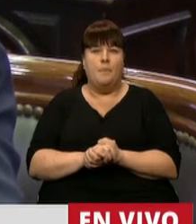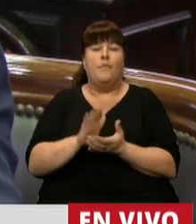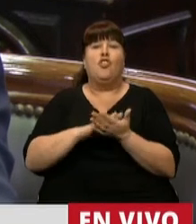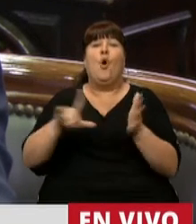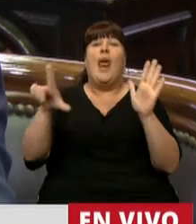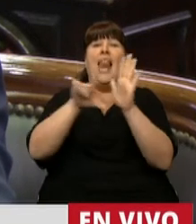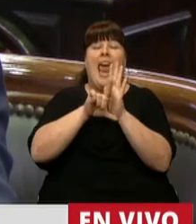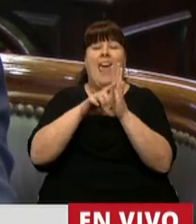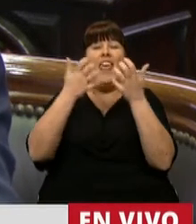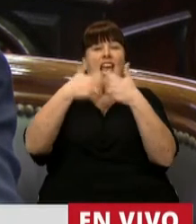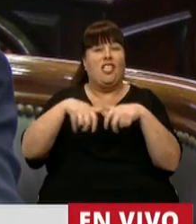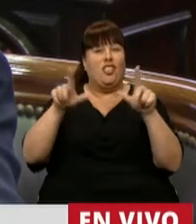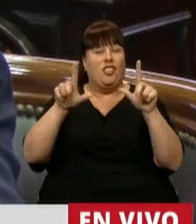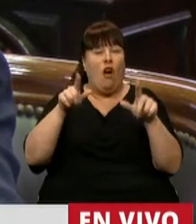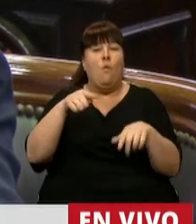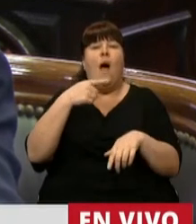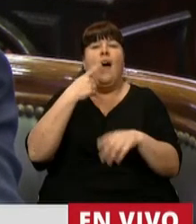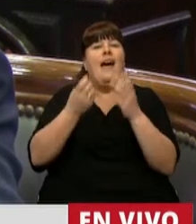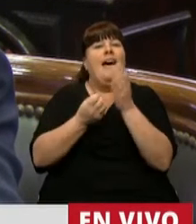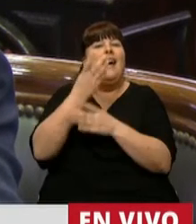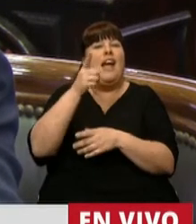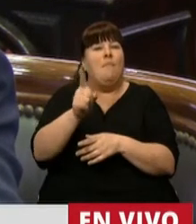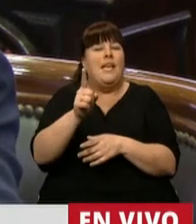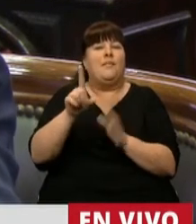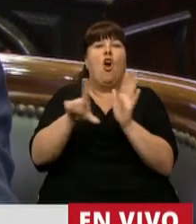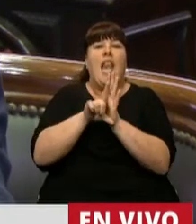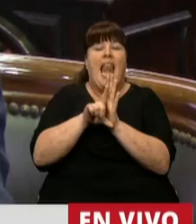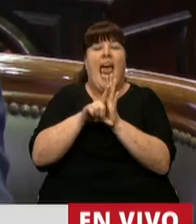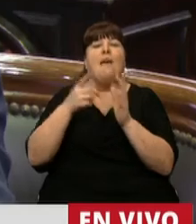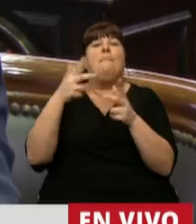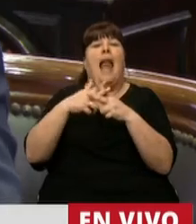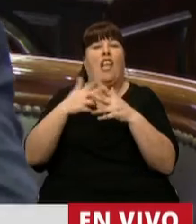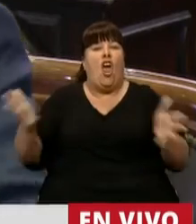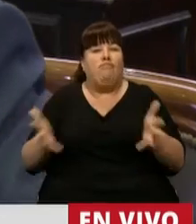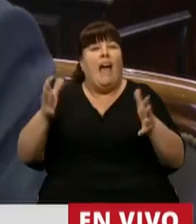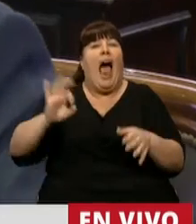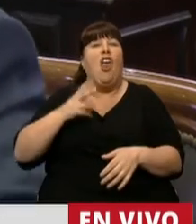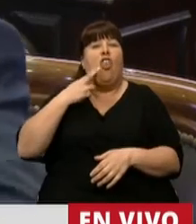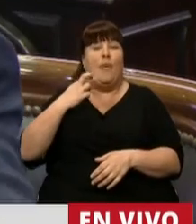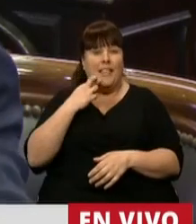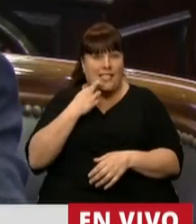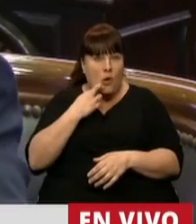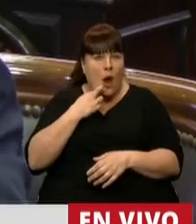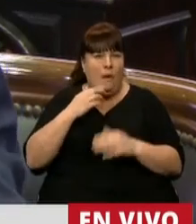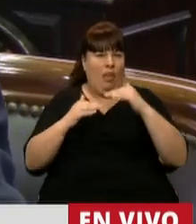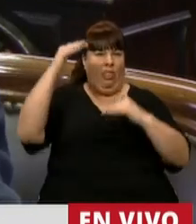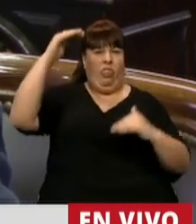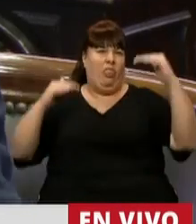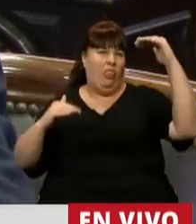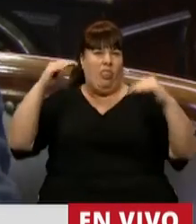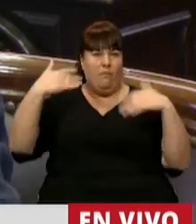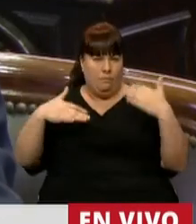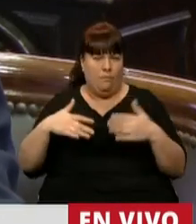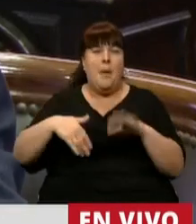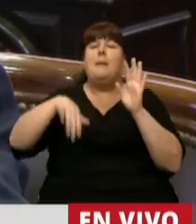de la ley del software y en esa que se crea en la ley de la economía del conocimiento en el año 2019, había unas inequidades muy